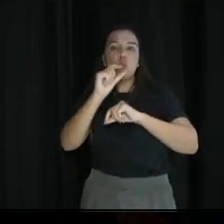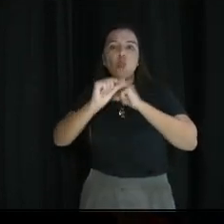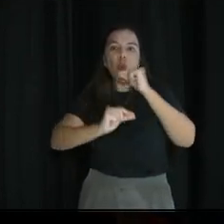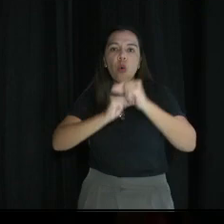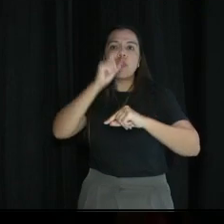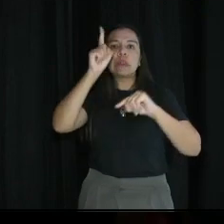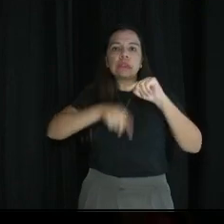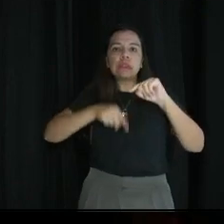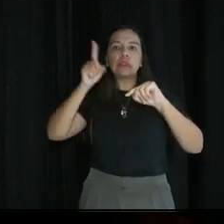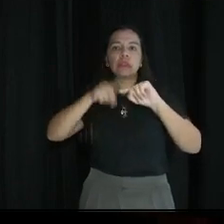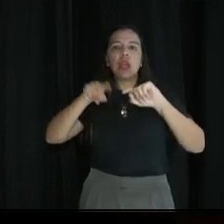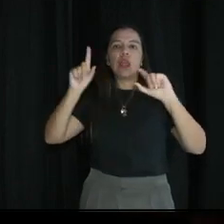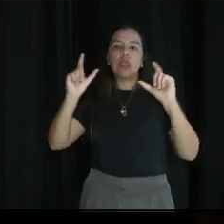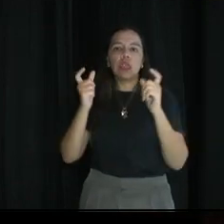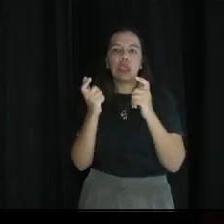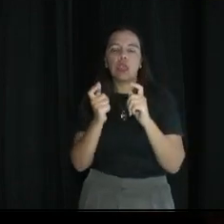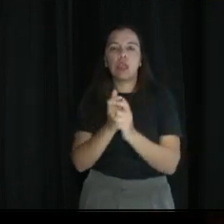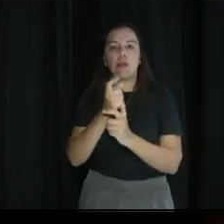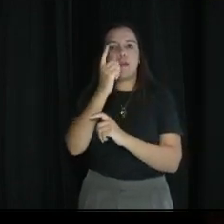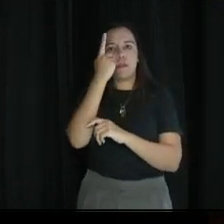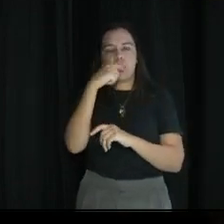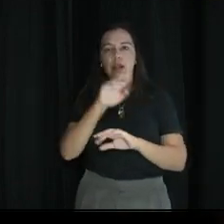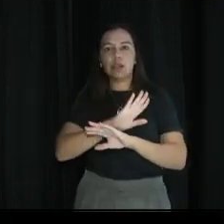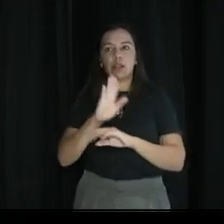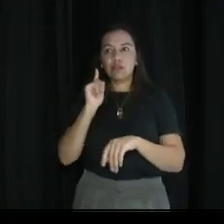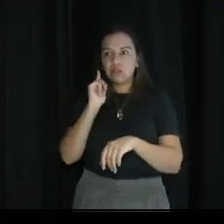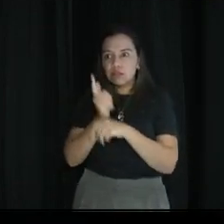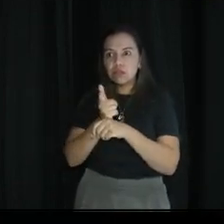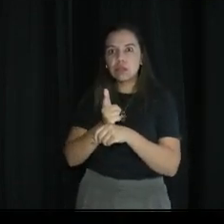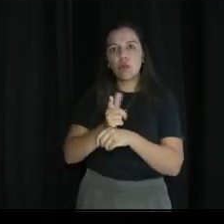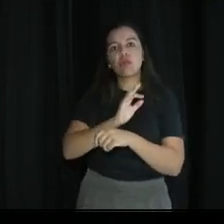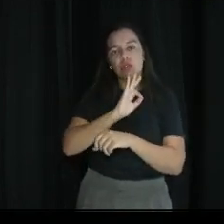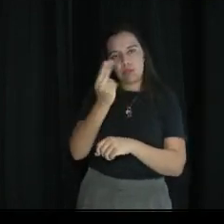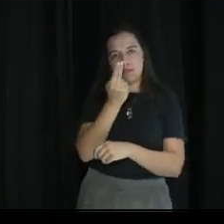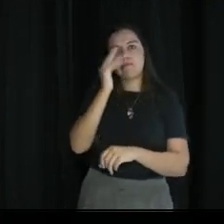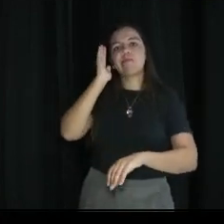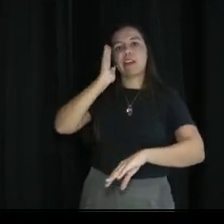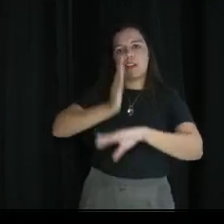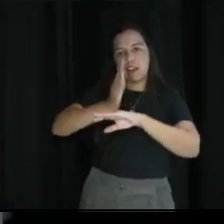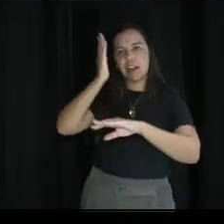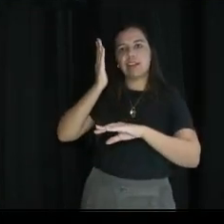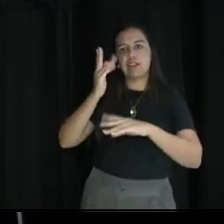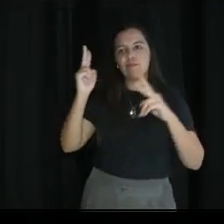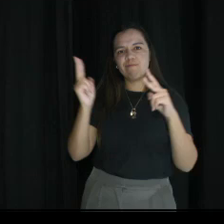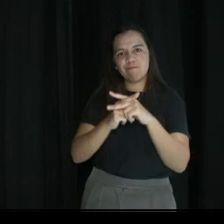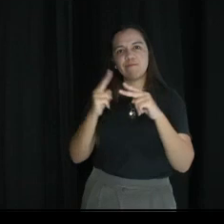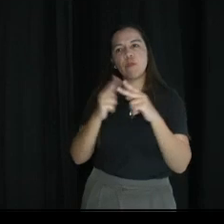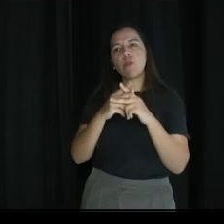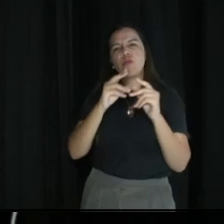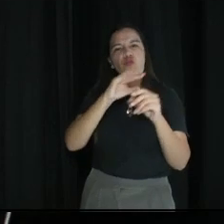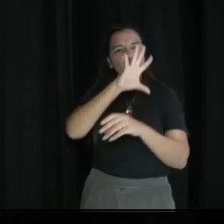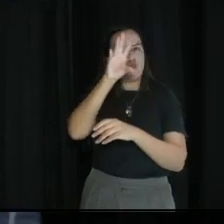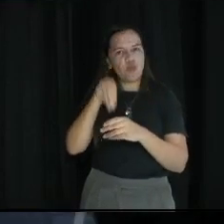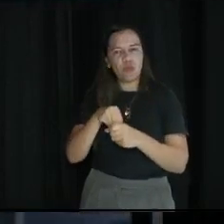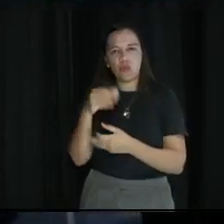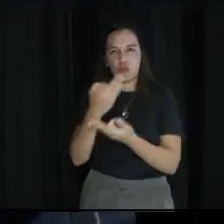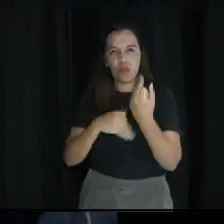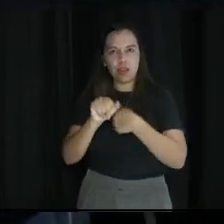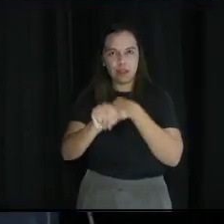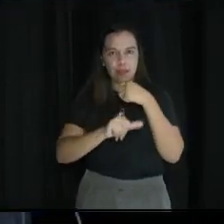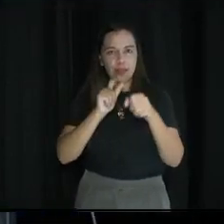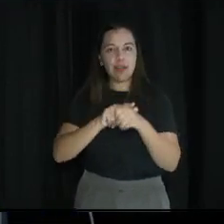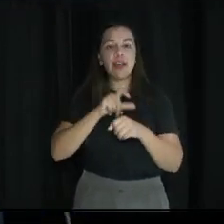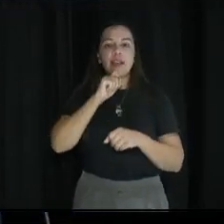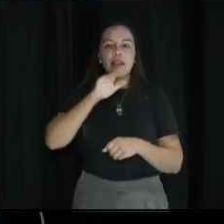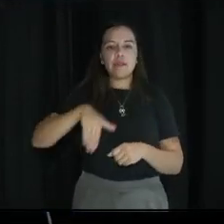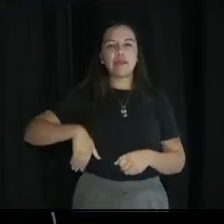y que se vaya evolucionando para que se pueda castigar todo este tipo de circunstancias. ¿Sí? Bueno, les comentaba en